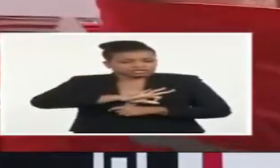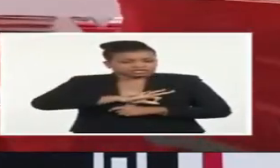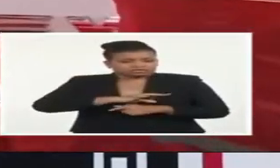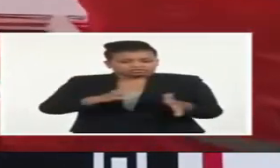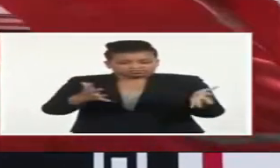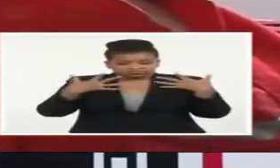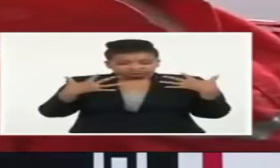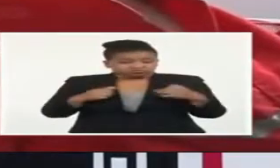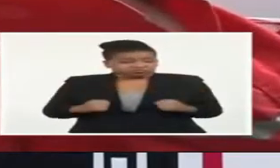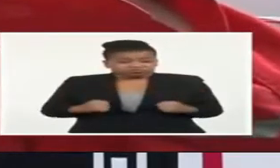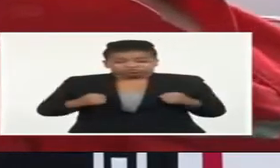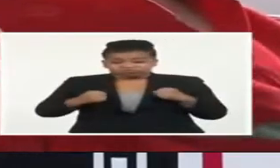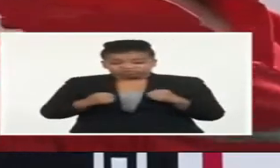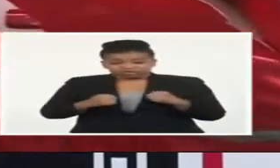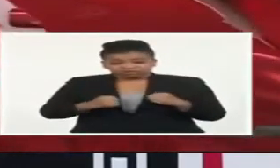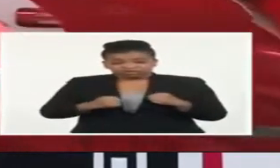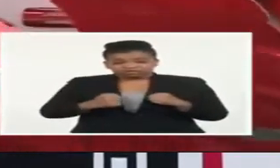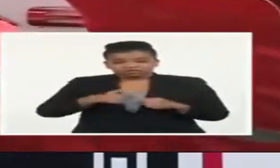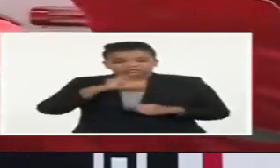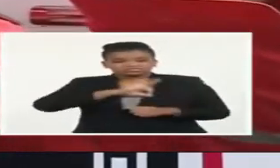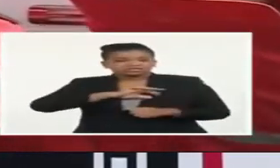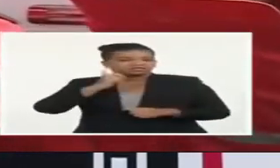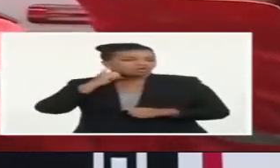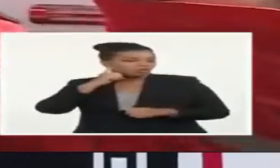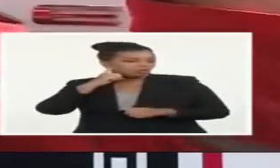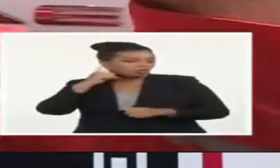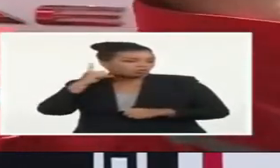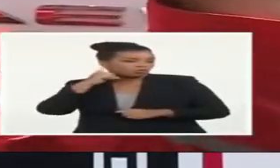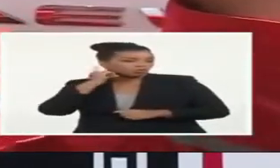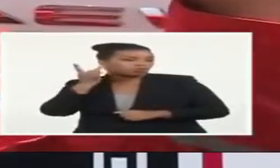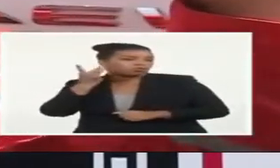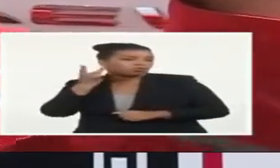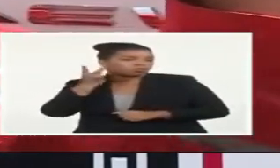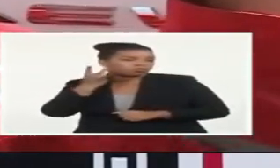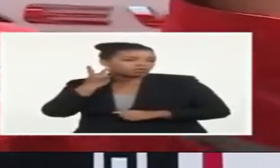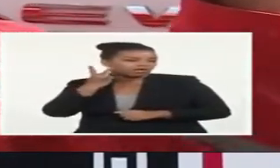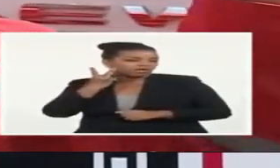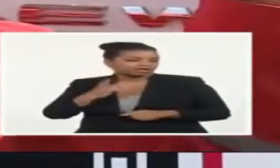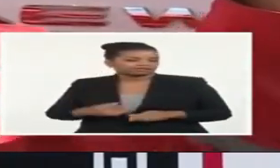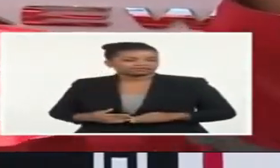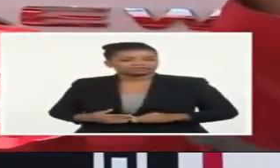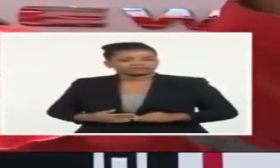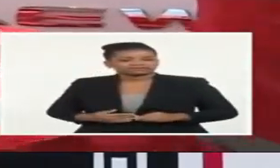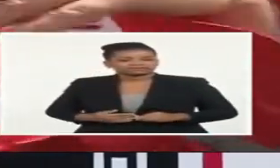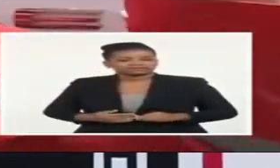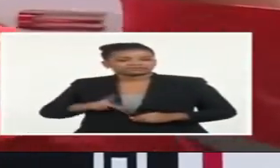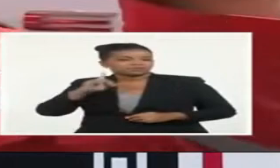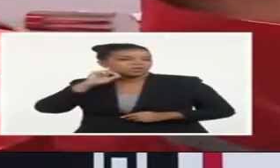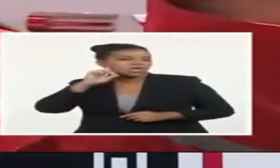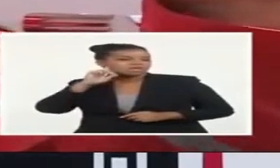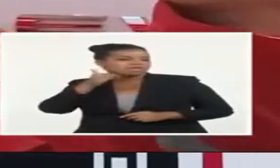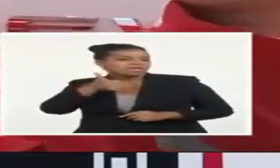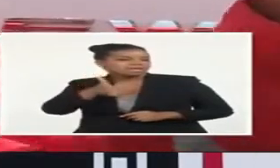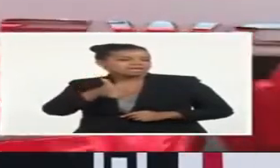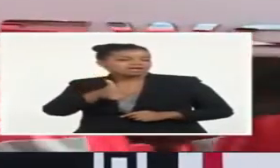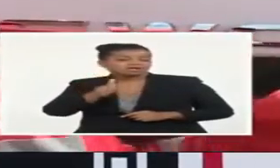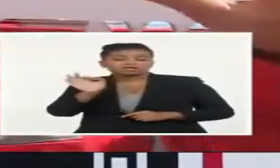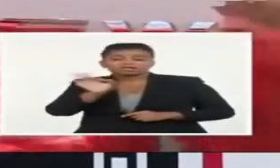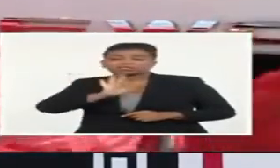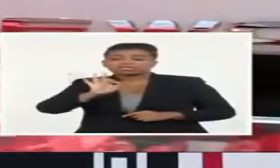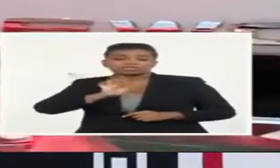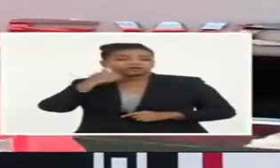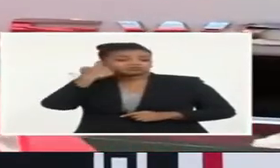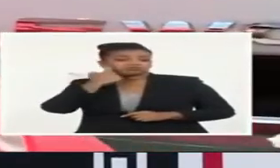ahora va la investigación y ahí van a rodar, créeme, unas cuantas cabezas. Ahí en